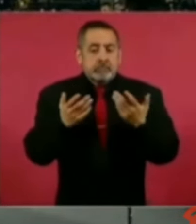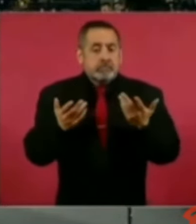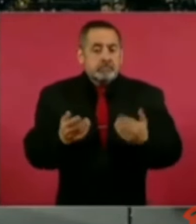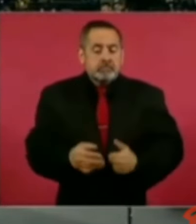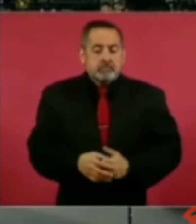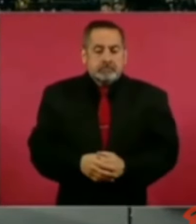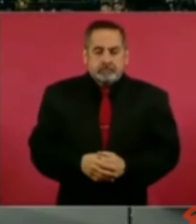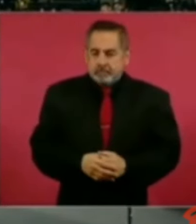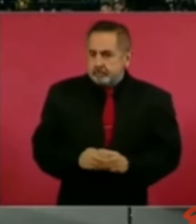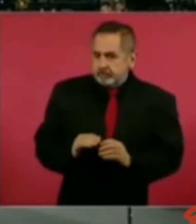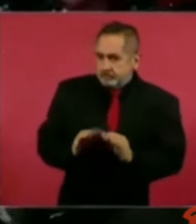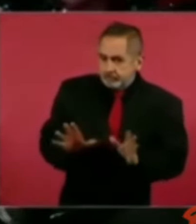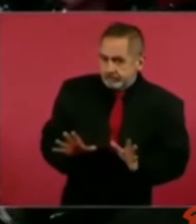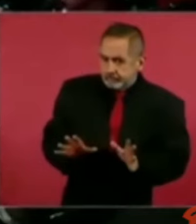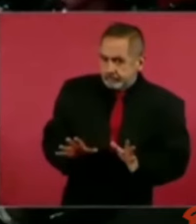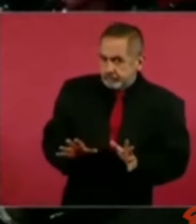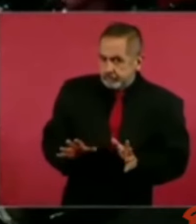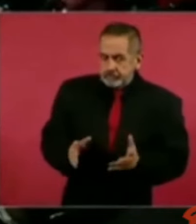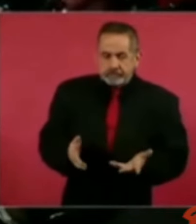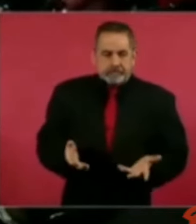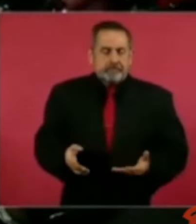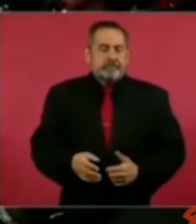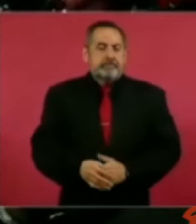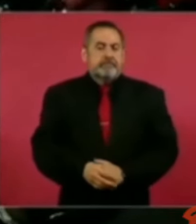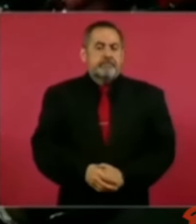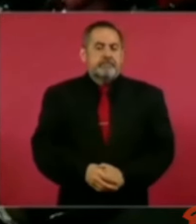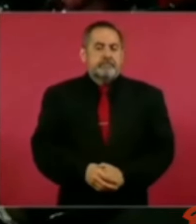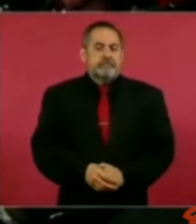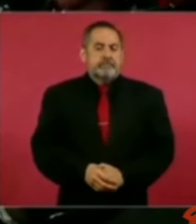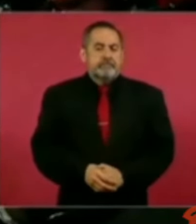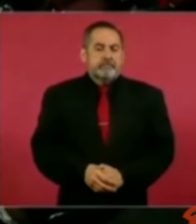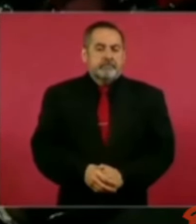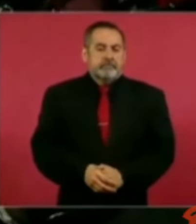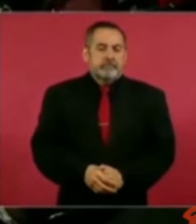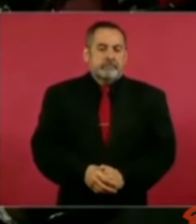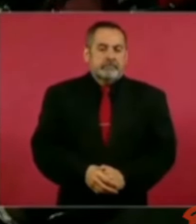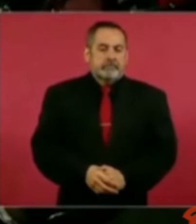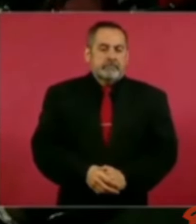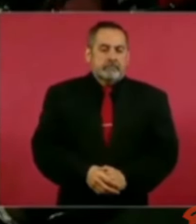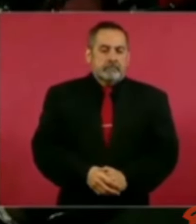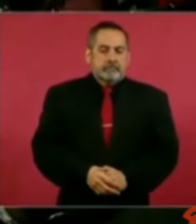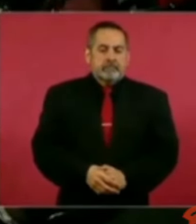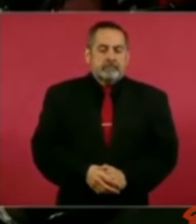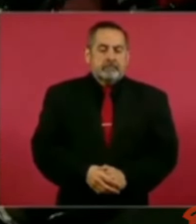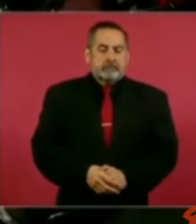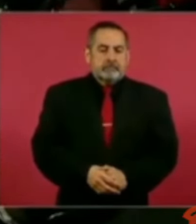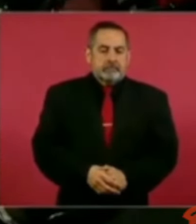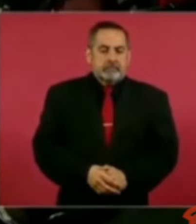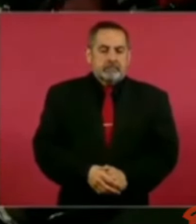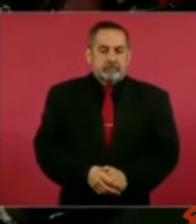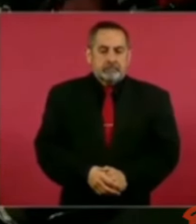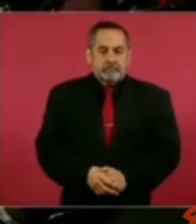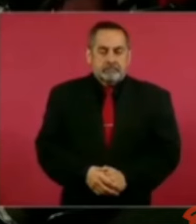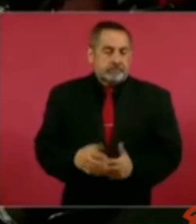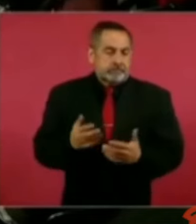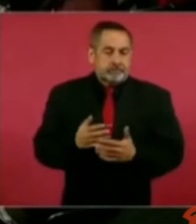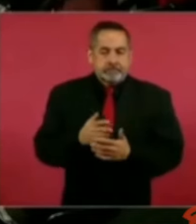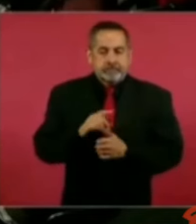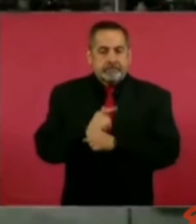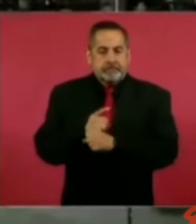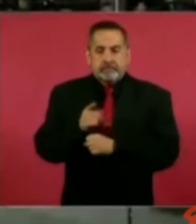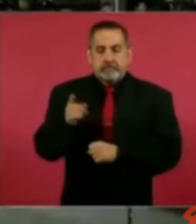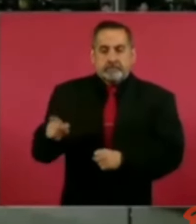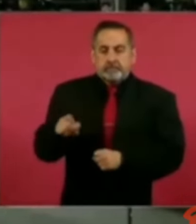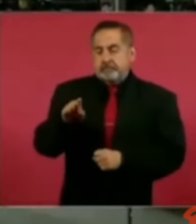Está claro. Pero es que el licenciado Bartlett